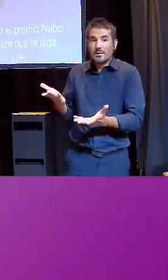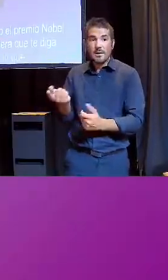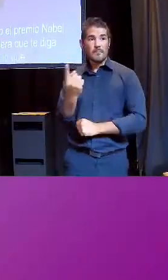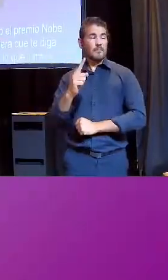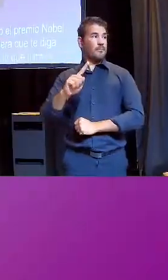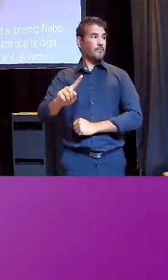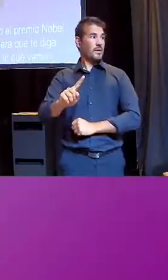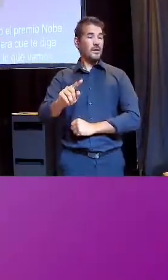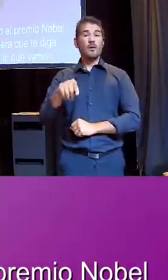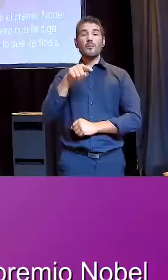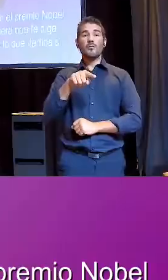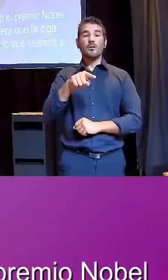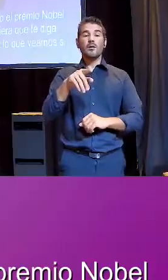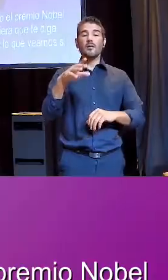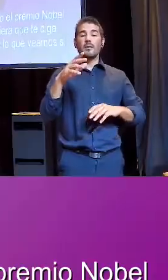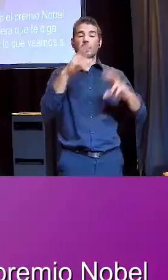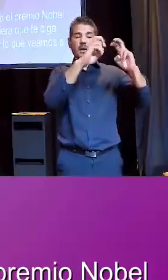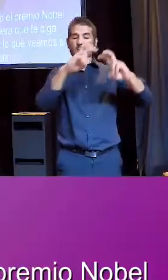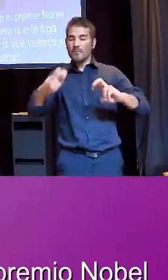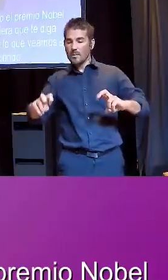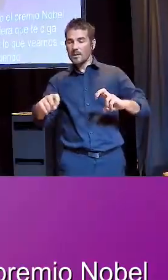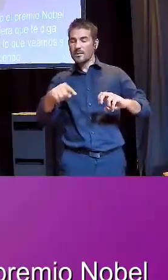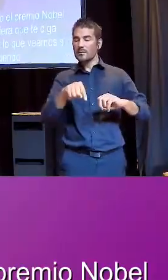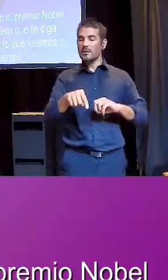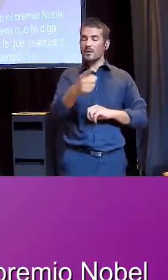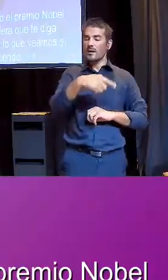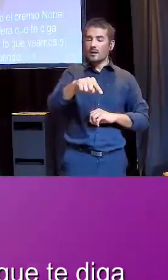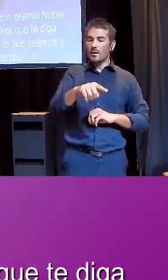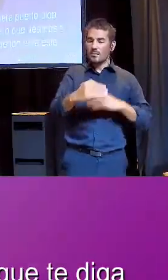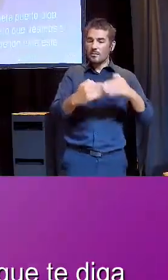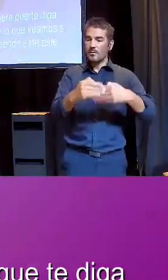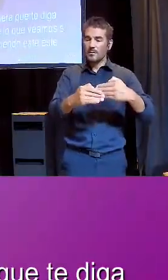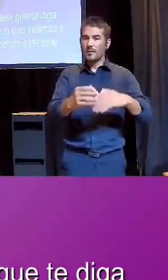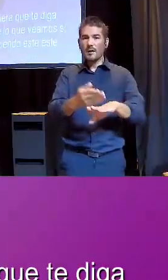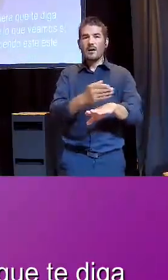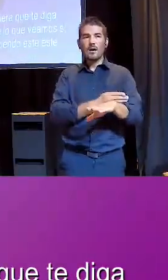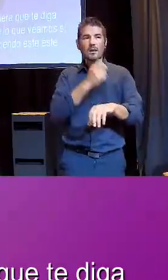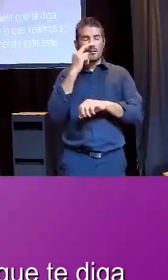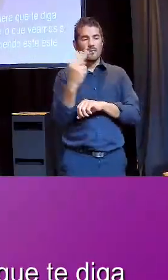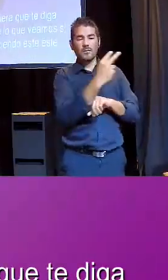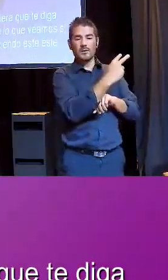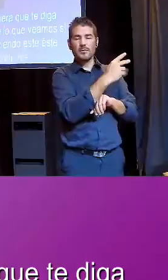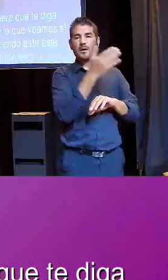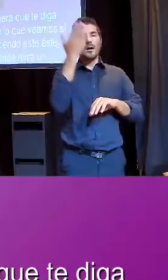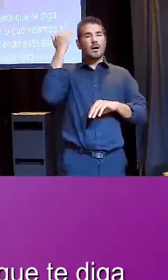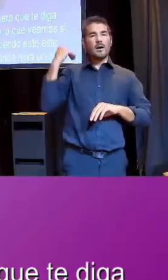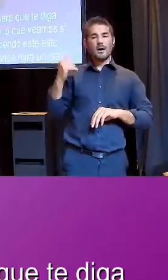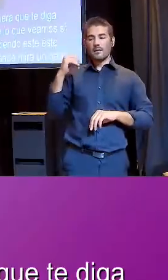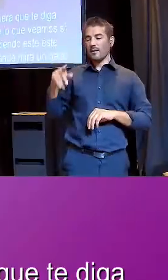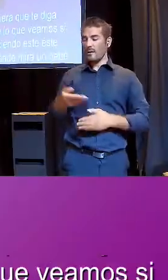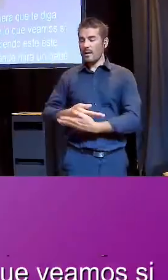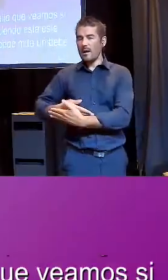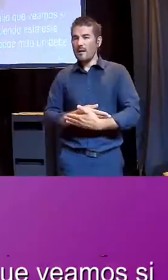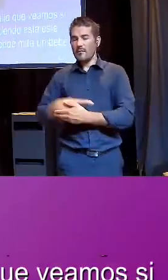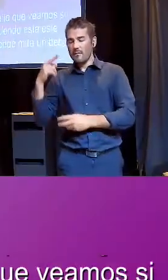digamos, si uno va viendo los estudios que se van haciendo, este que les mostré, de que los patrones de a dónde mira un bebé